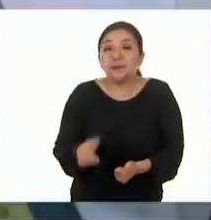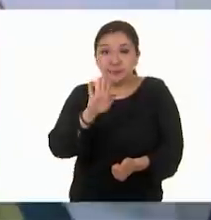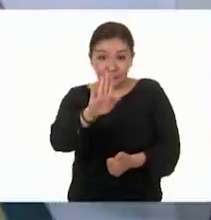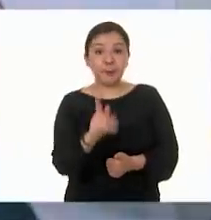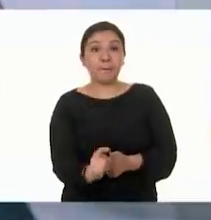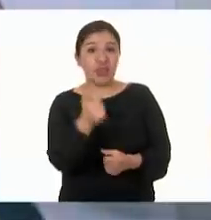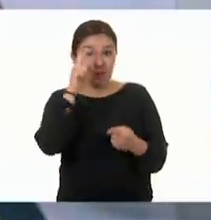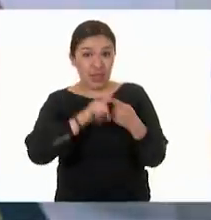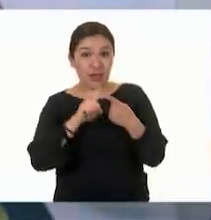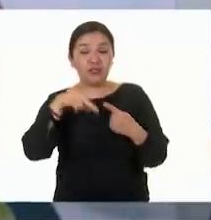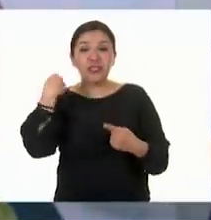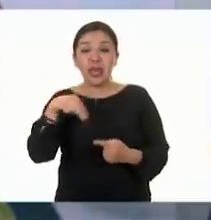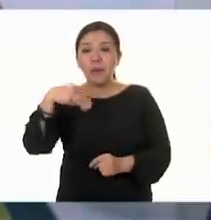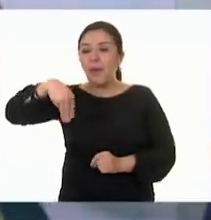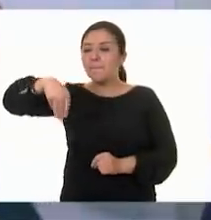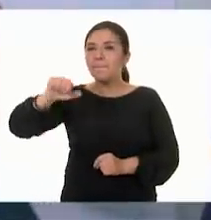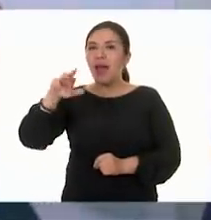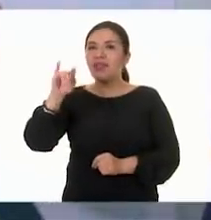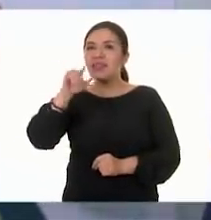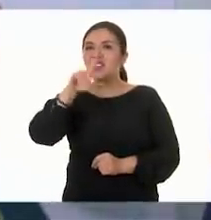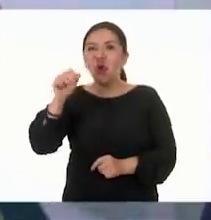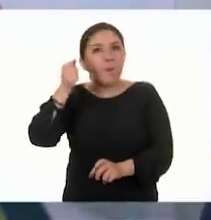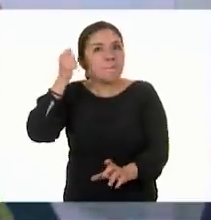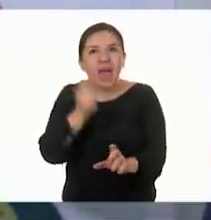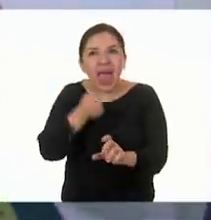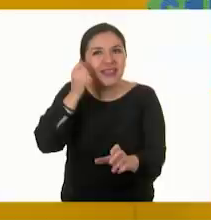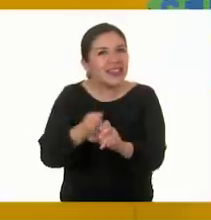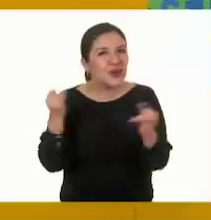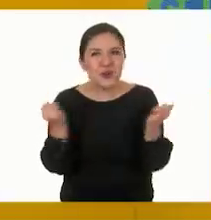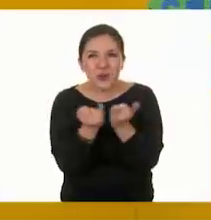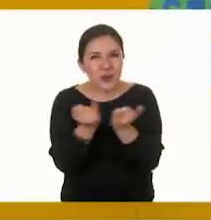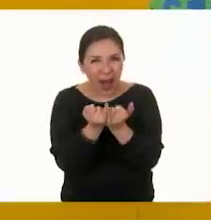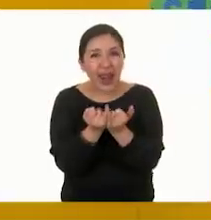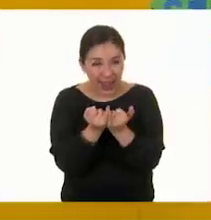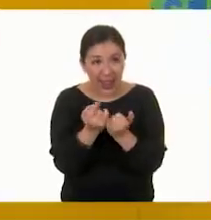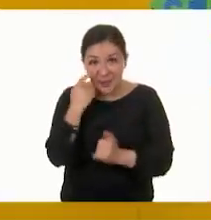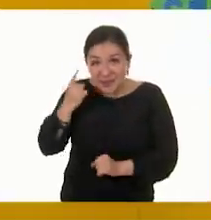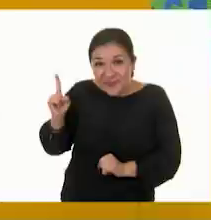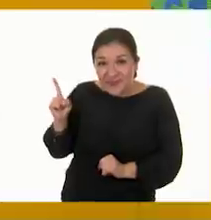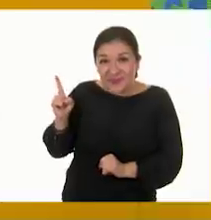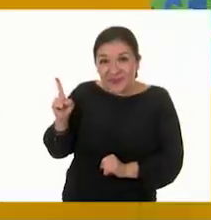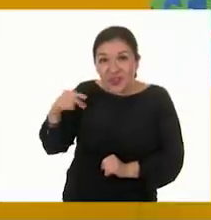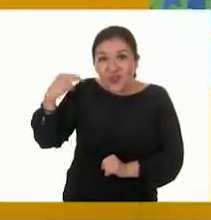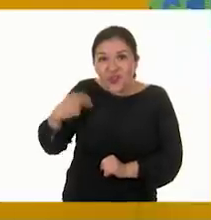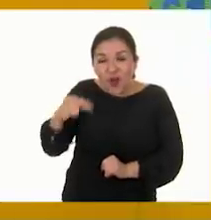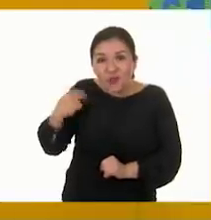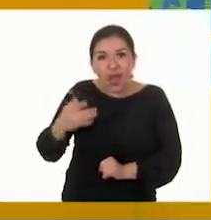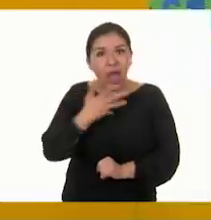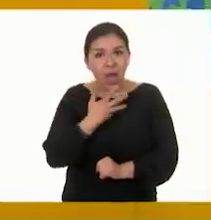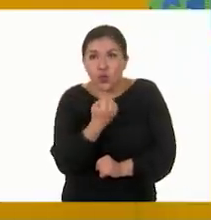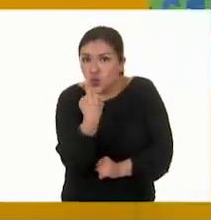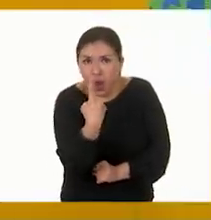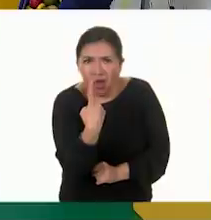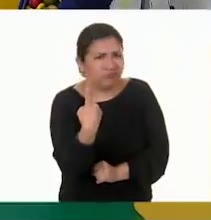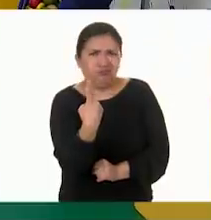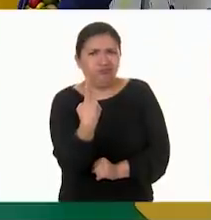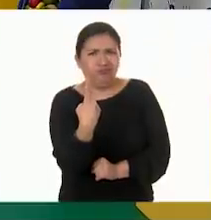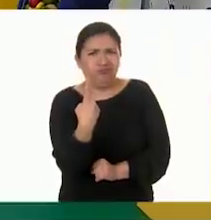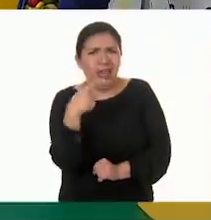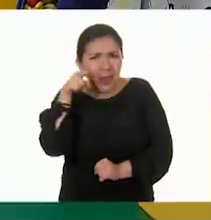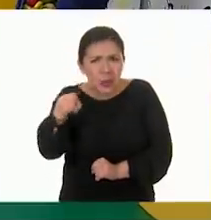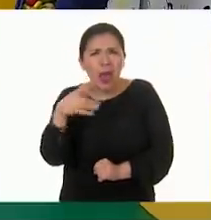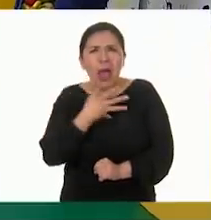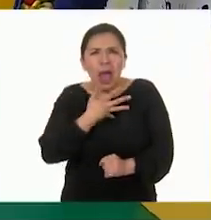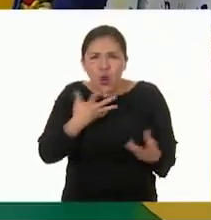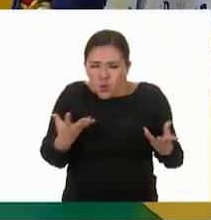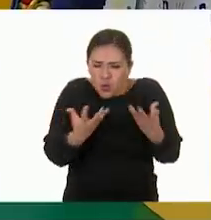primero se llama martillo. Martillo, aquí tenemos de hecho. Y son varios porque no es uno. Estos los vas a pegar